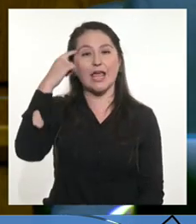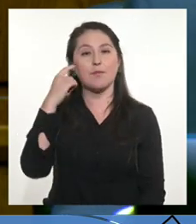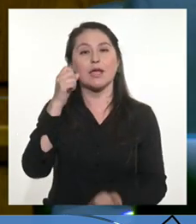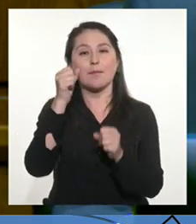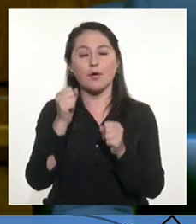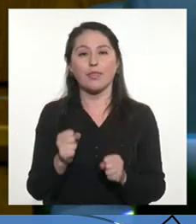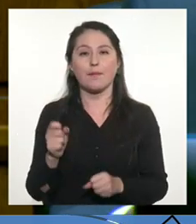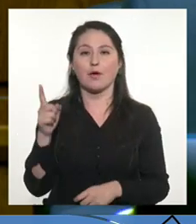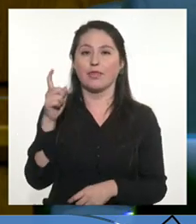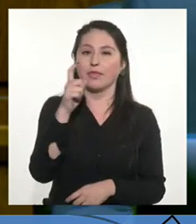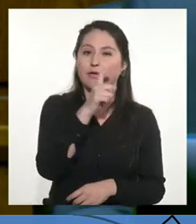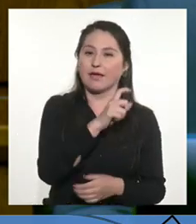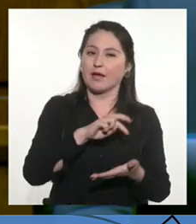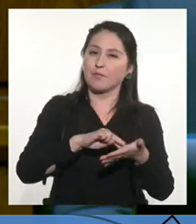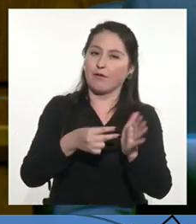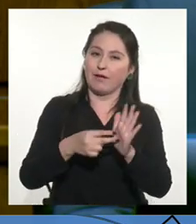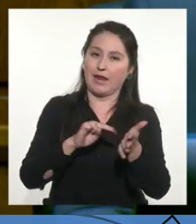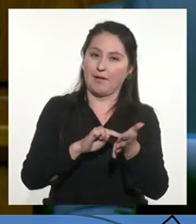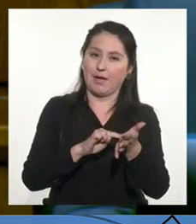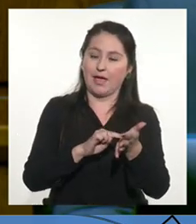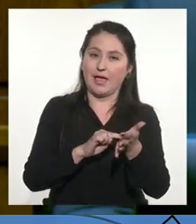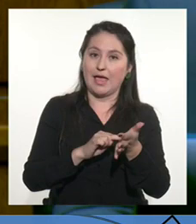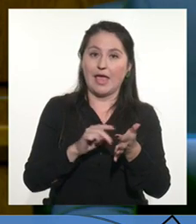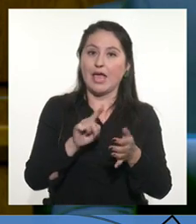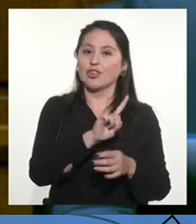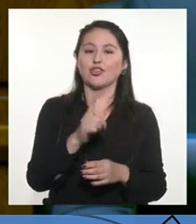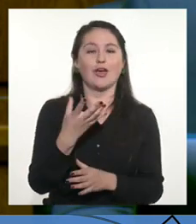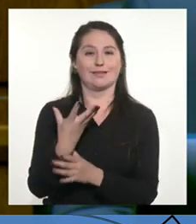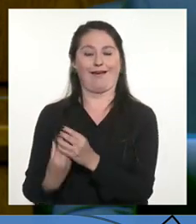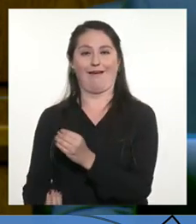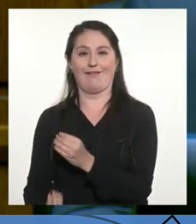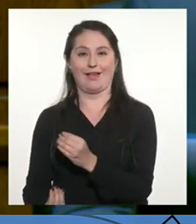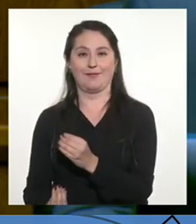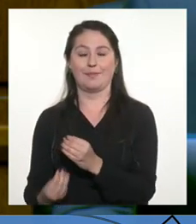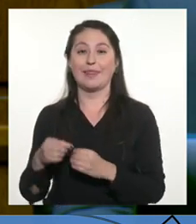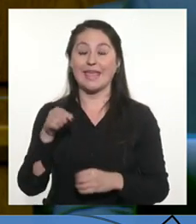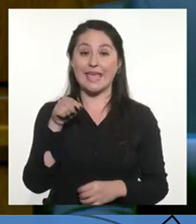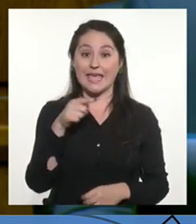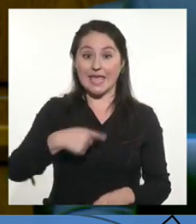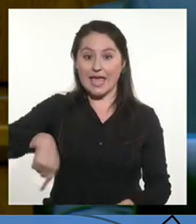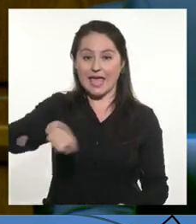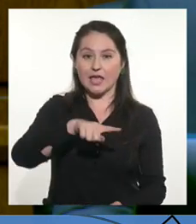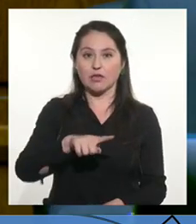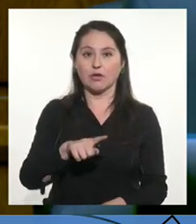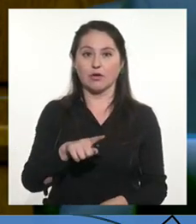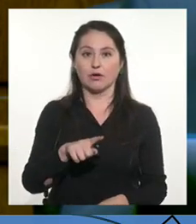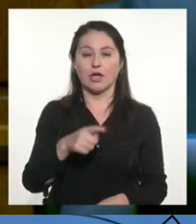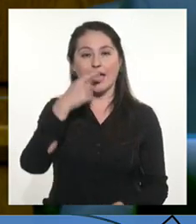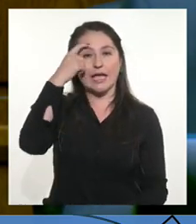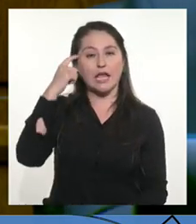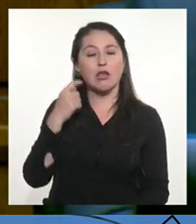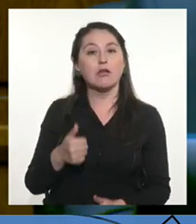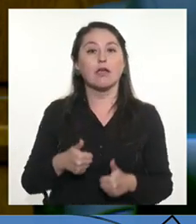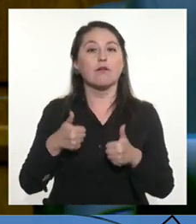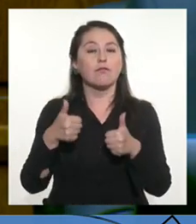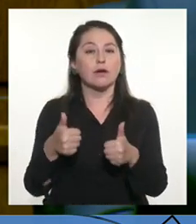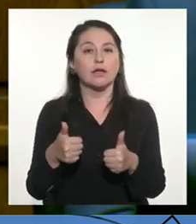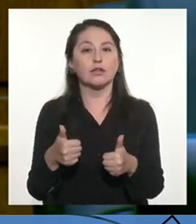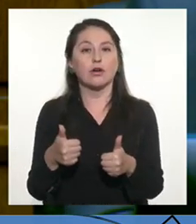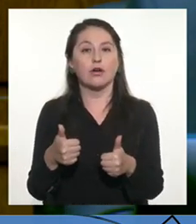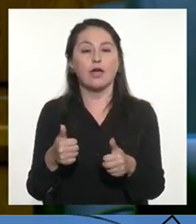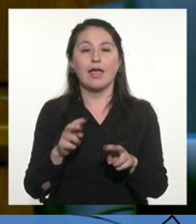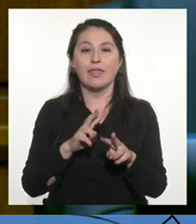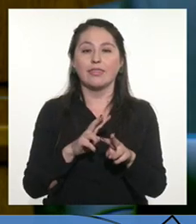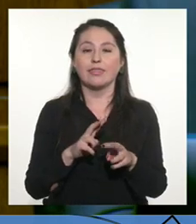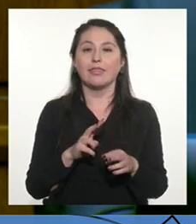más que a desenredar estos asuntos por tanto el ejecutivo en ese momento tuvo creo yo el buen juicio de haber